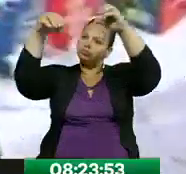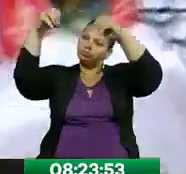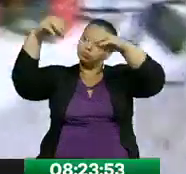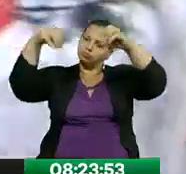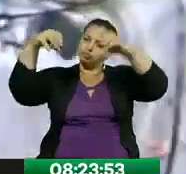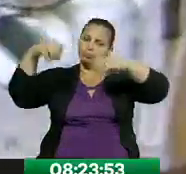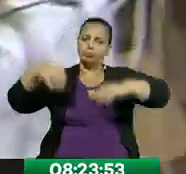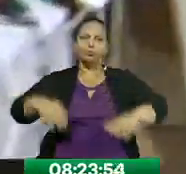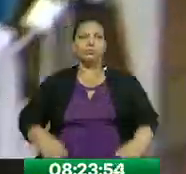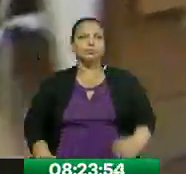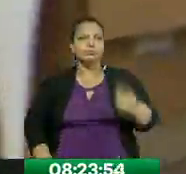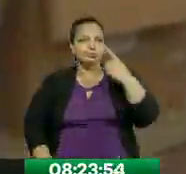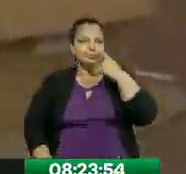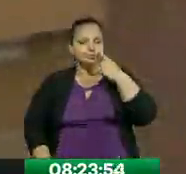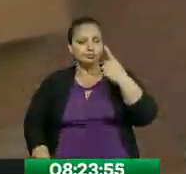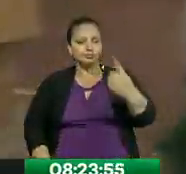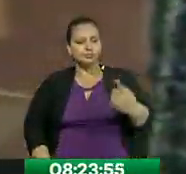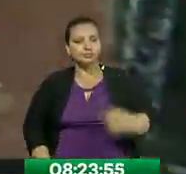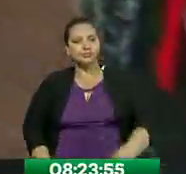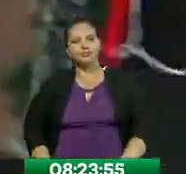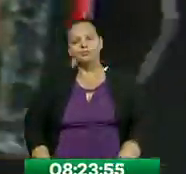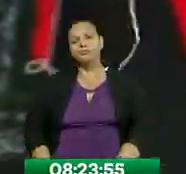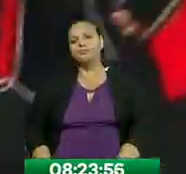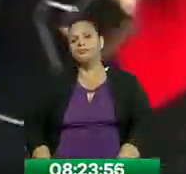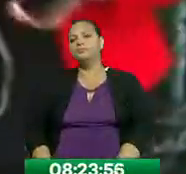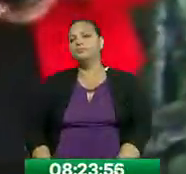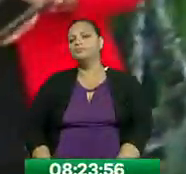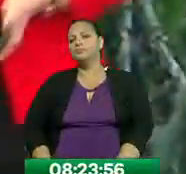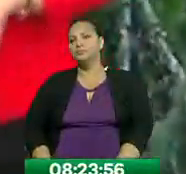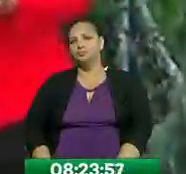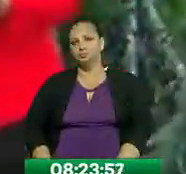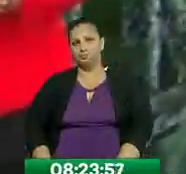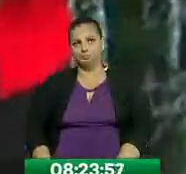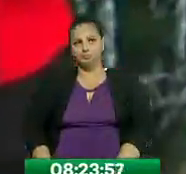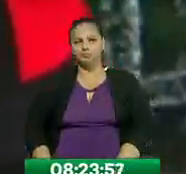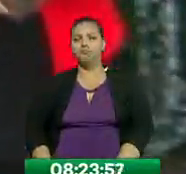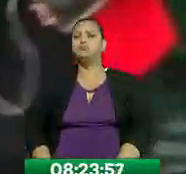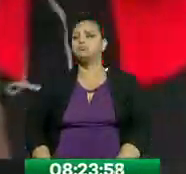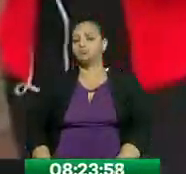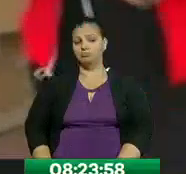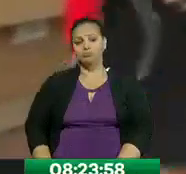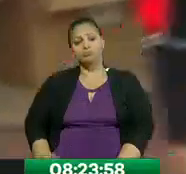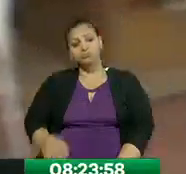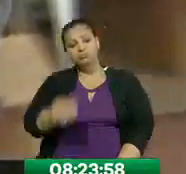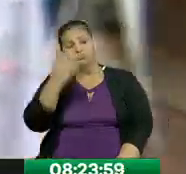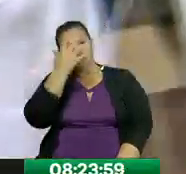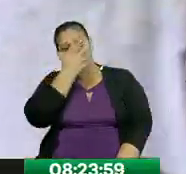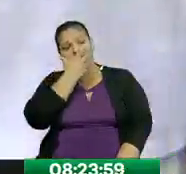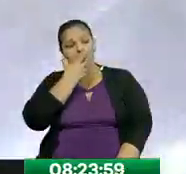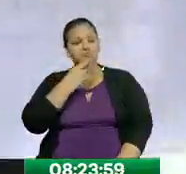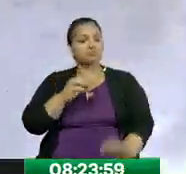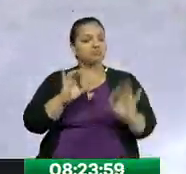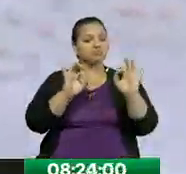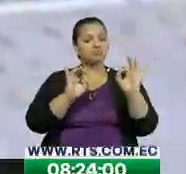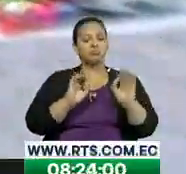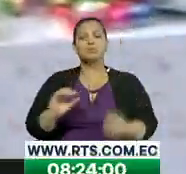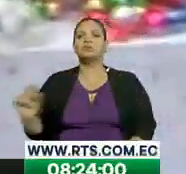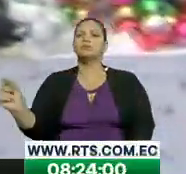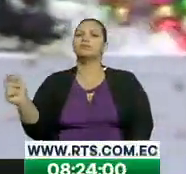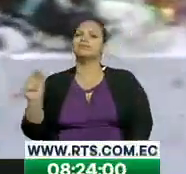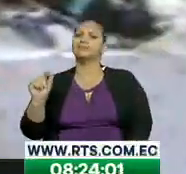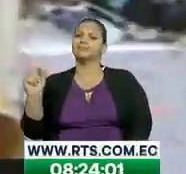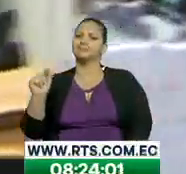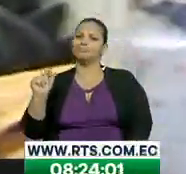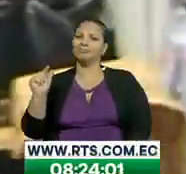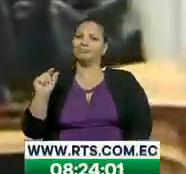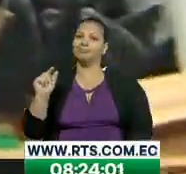me dicen que va a encontrar de todo, bueno, bonito y barato como nos encanta. Y están ellos